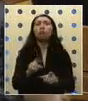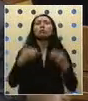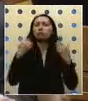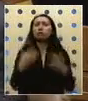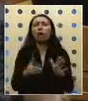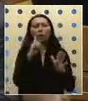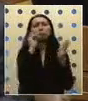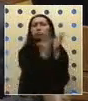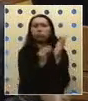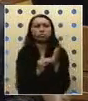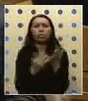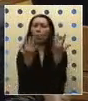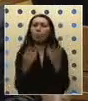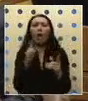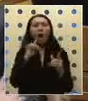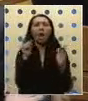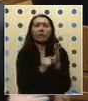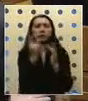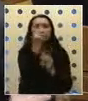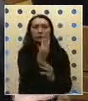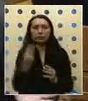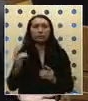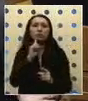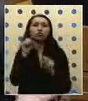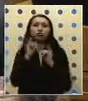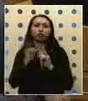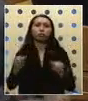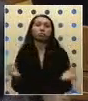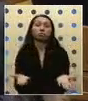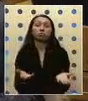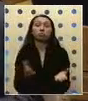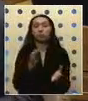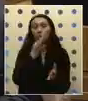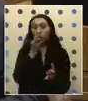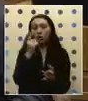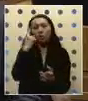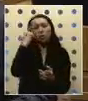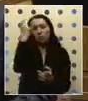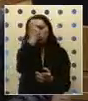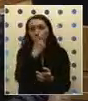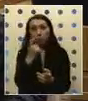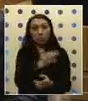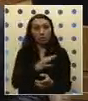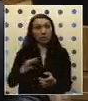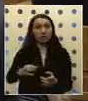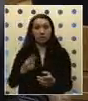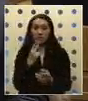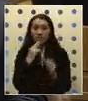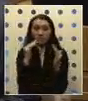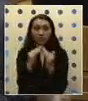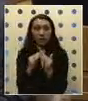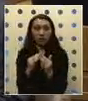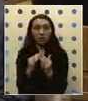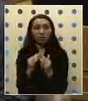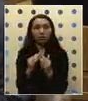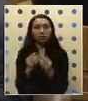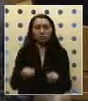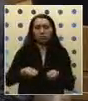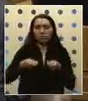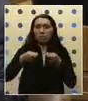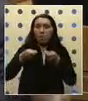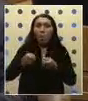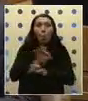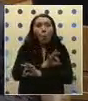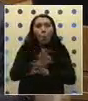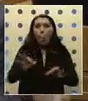datos, están las estadísticas, es lo que hay en la página. Le decimos, estamos preocupados que el Ministerio de Vivienda va a entregar algo que